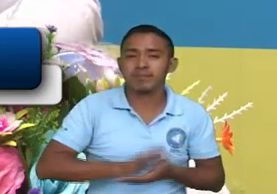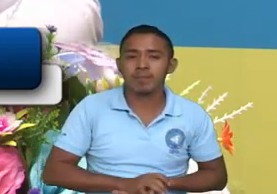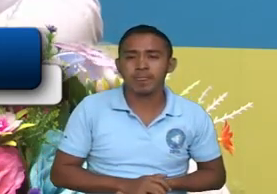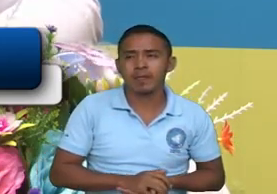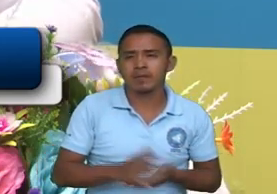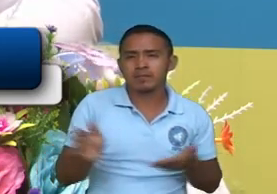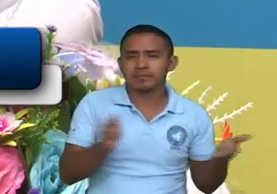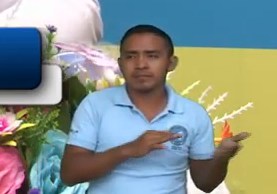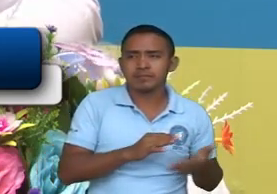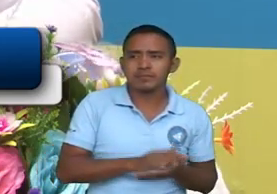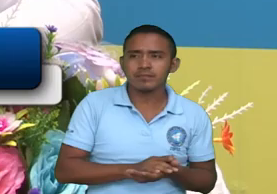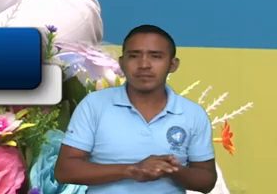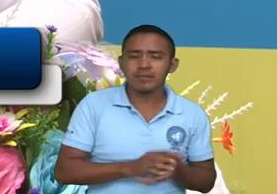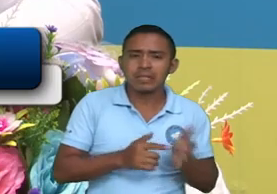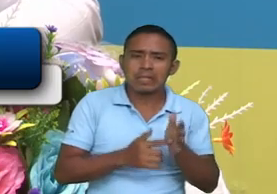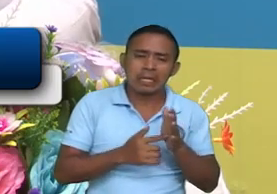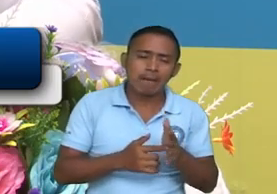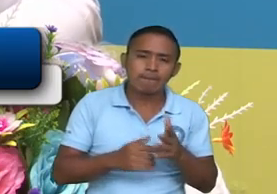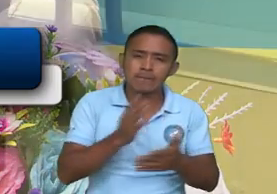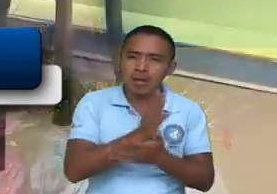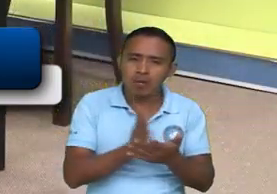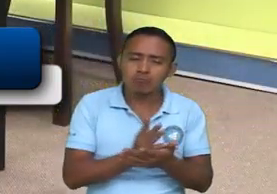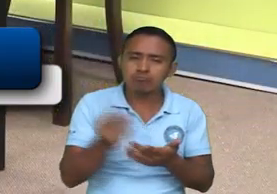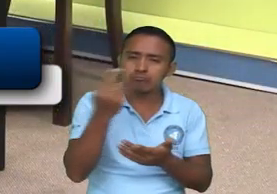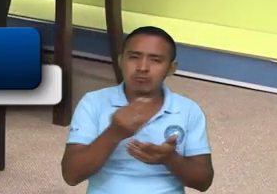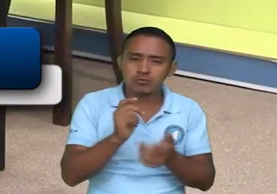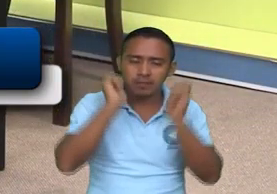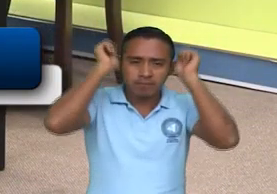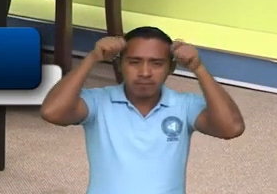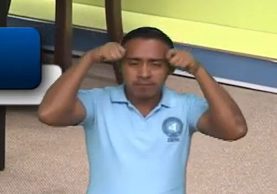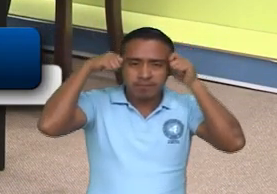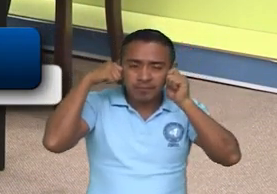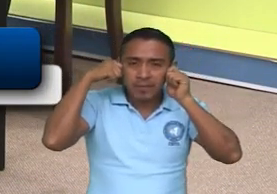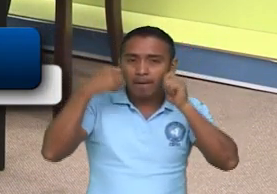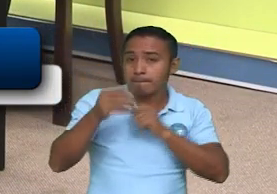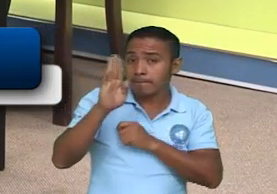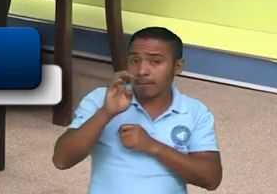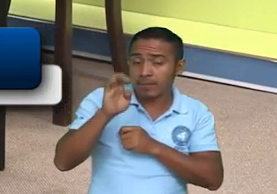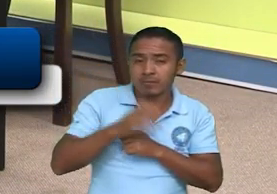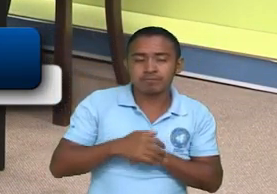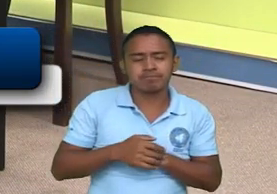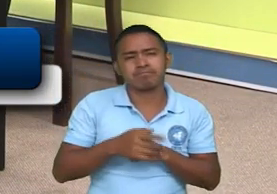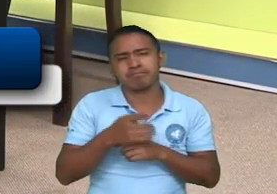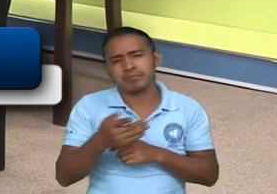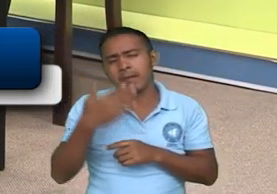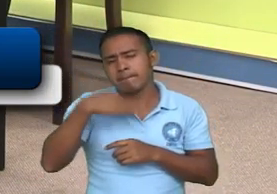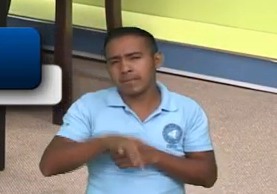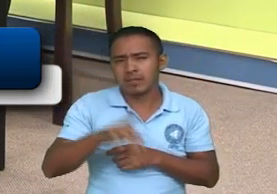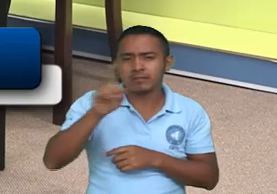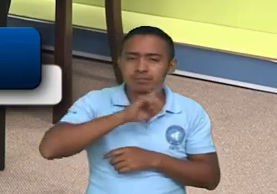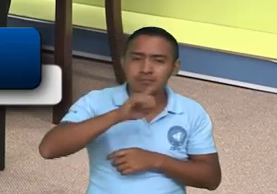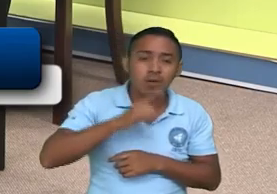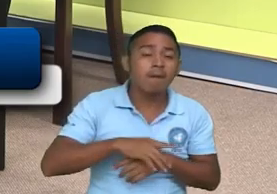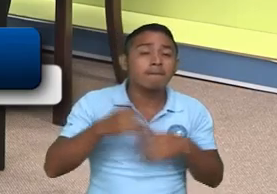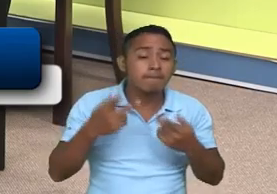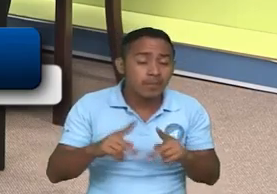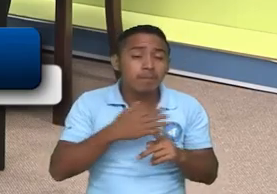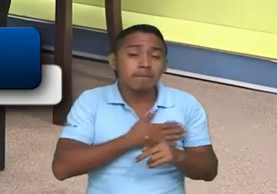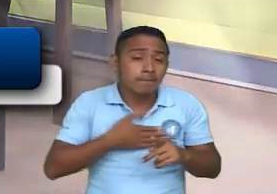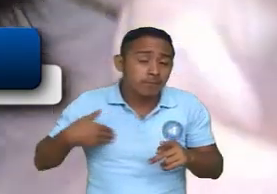fácilmente puede convertirse en prono. Entonces, no se recomienda que los bebés duerman ni boca abajo ni de lado. Se recomienda que el niño tenga una